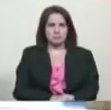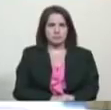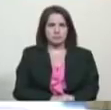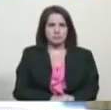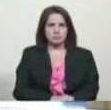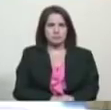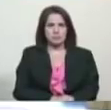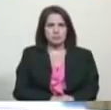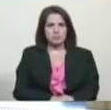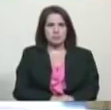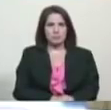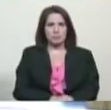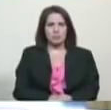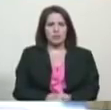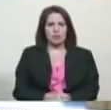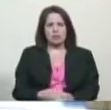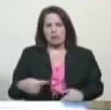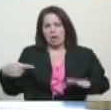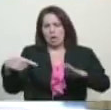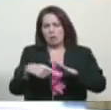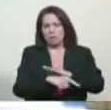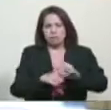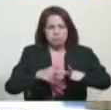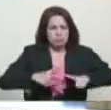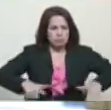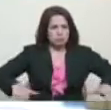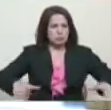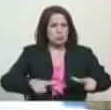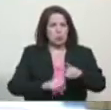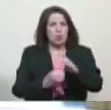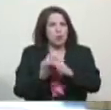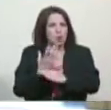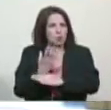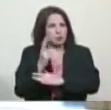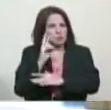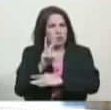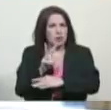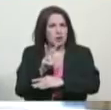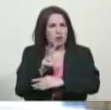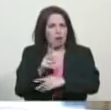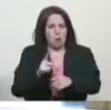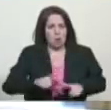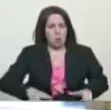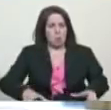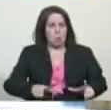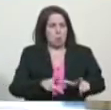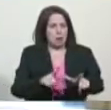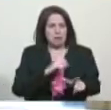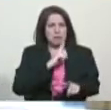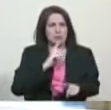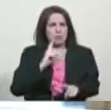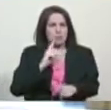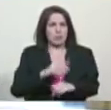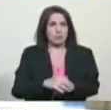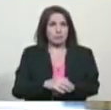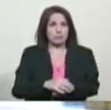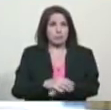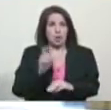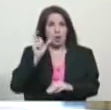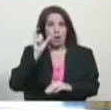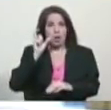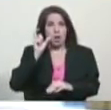Allá en Pozo de Rosas, hace tiempo que no paso por Pozo de Rosas. En Pozo de Rosas, municipio